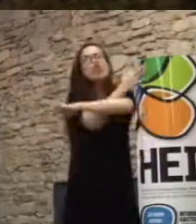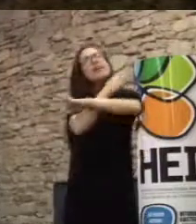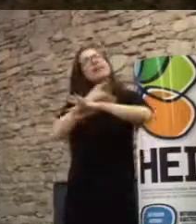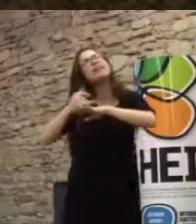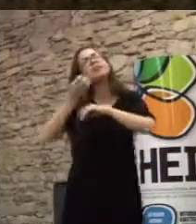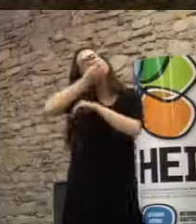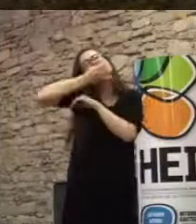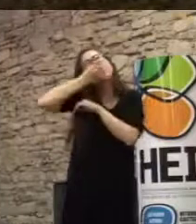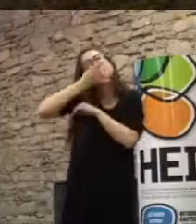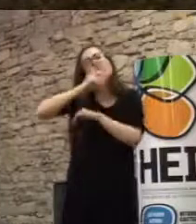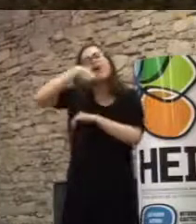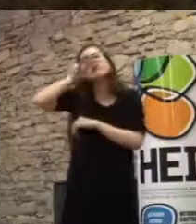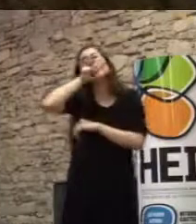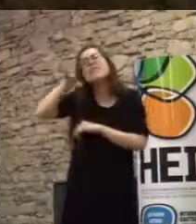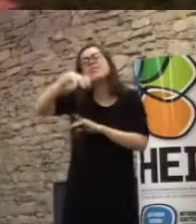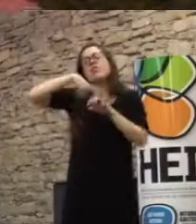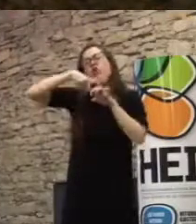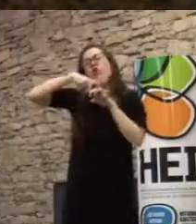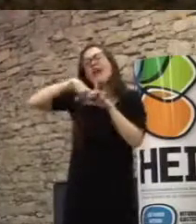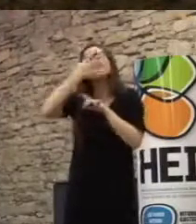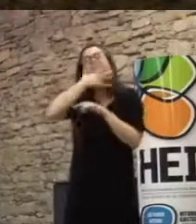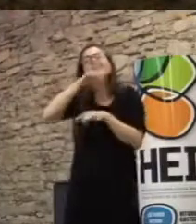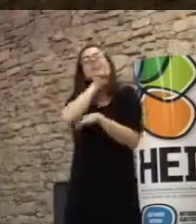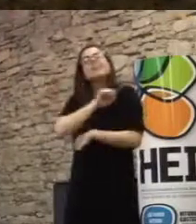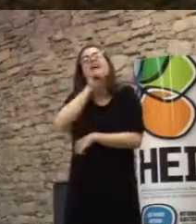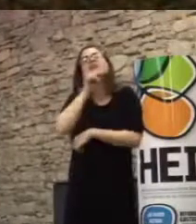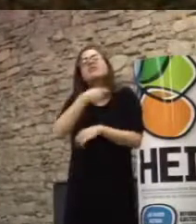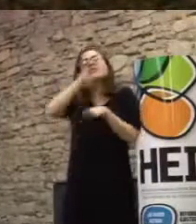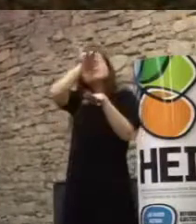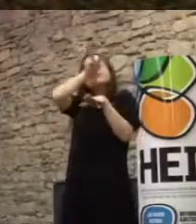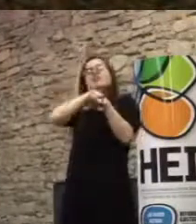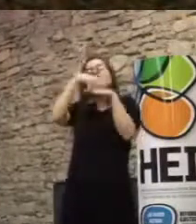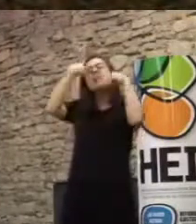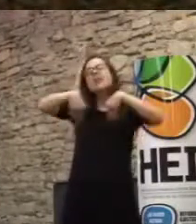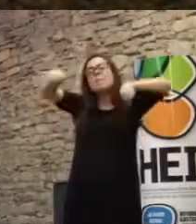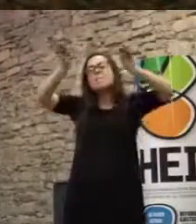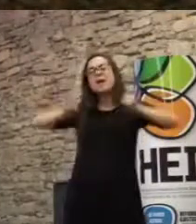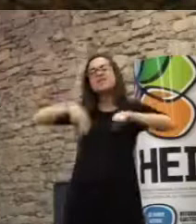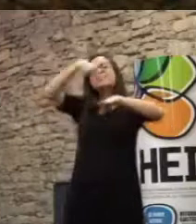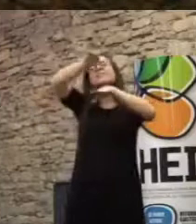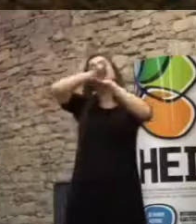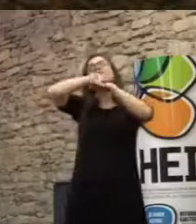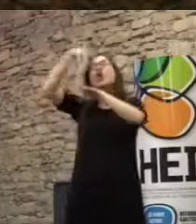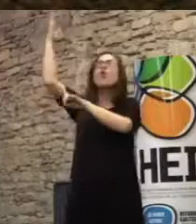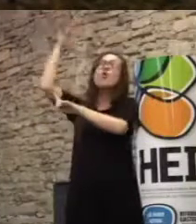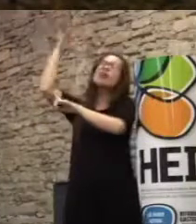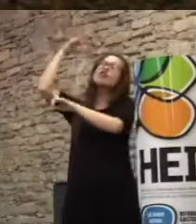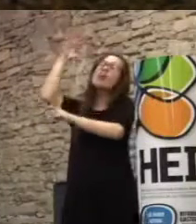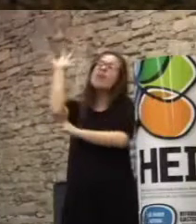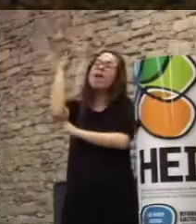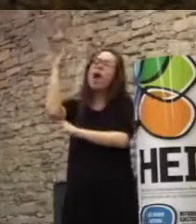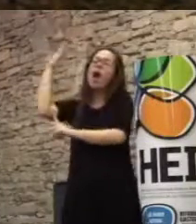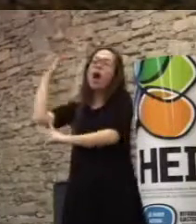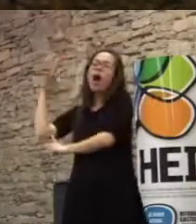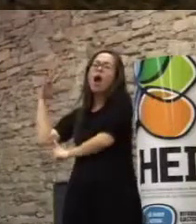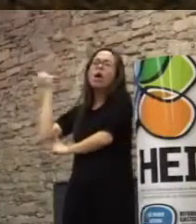24 25 grados está de maravilla este este un vado sobre una mantita ahí bajo la sombra de grandes árboles pueden ser castaños